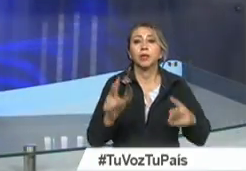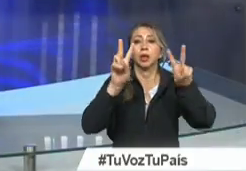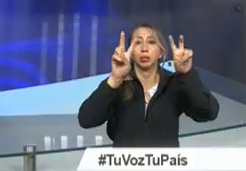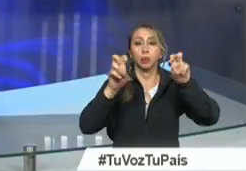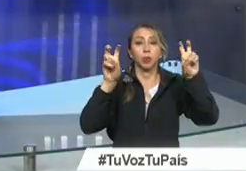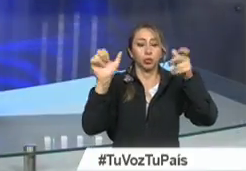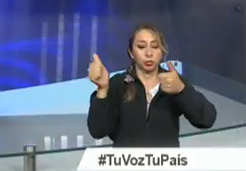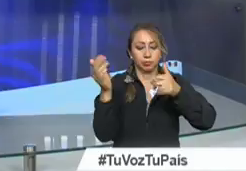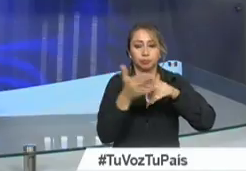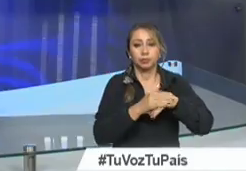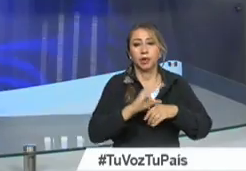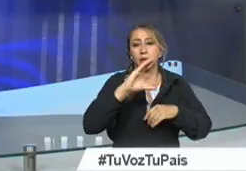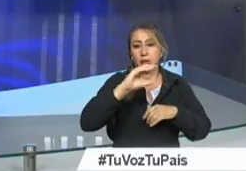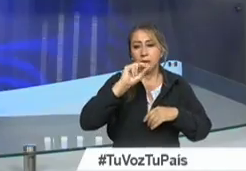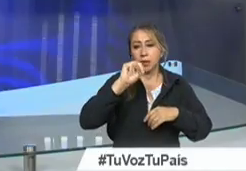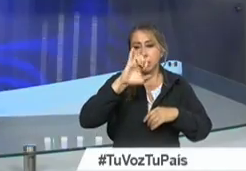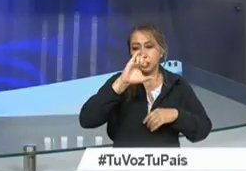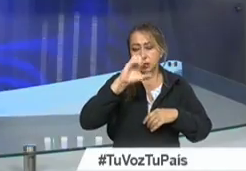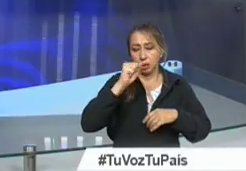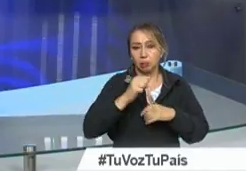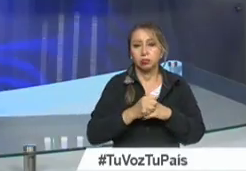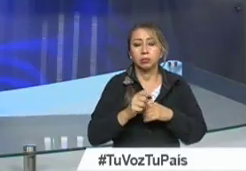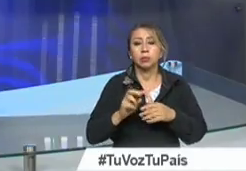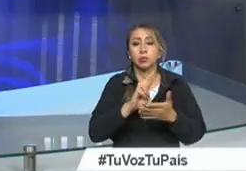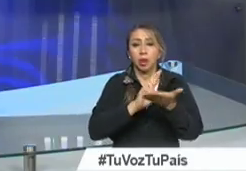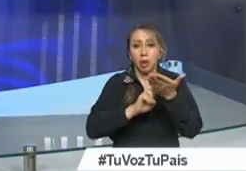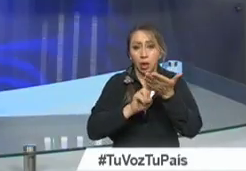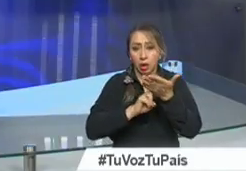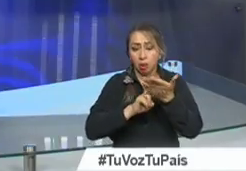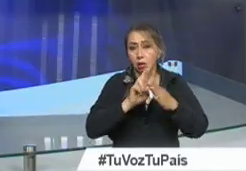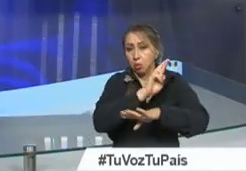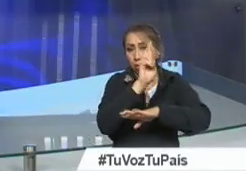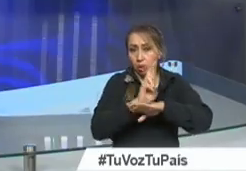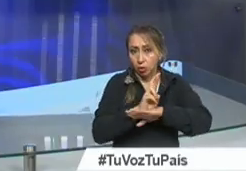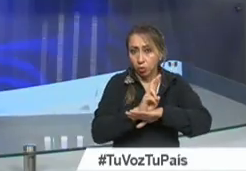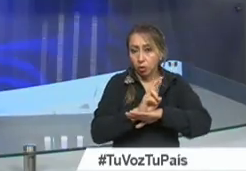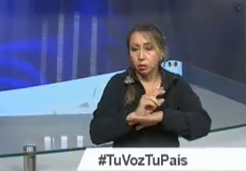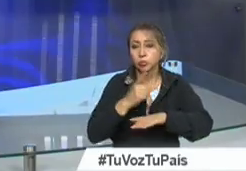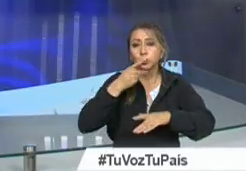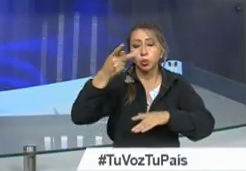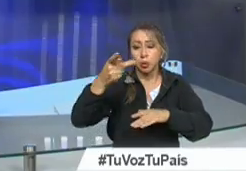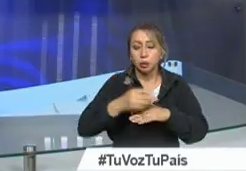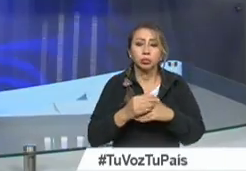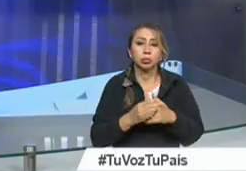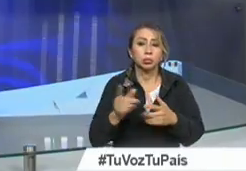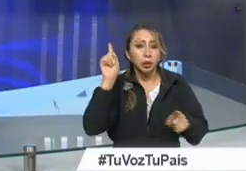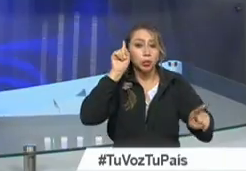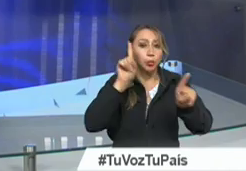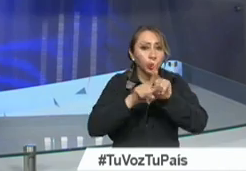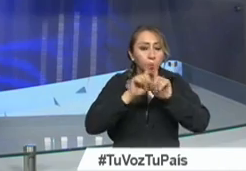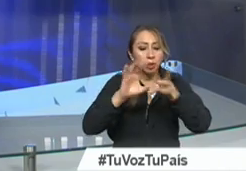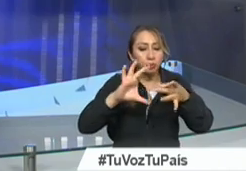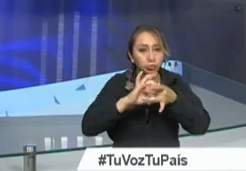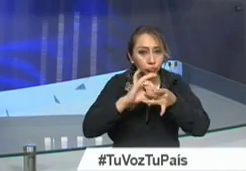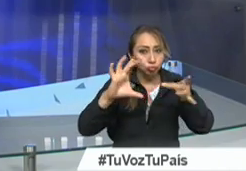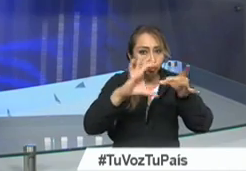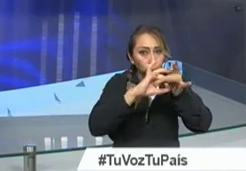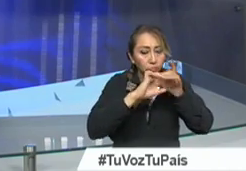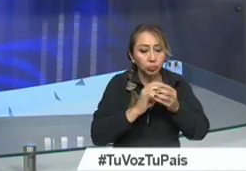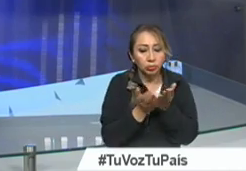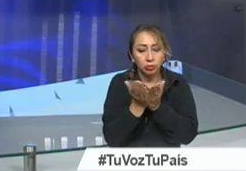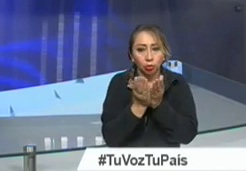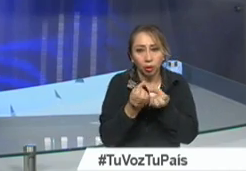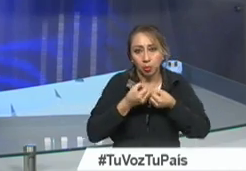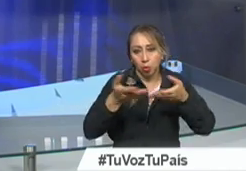temas la senescyt se reunió con rectores de universidades públicas de todo el país para definir acuerdos que permitan ampliar la oferta de